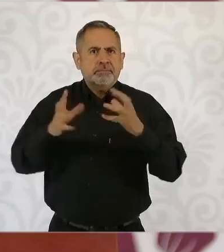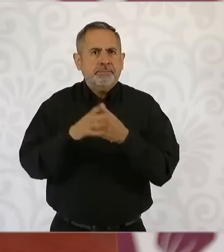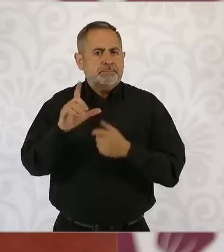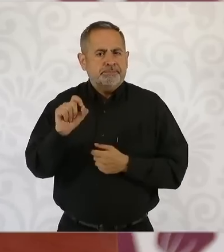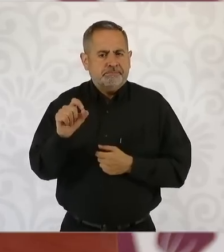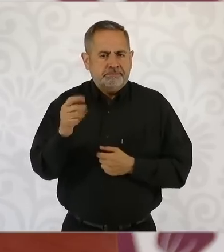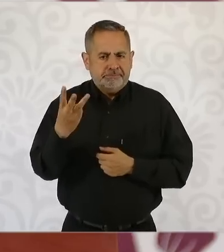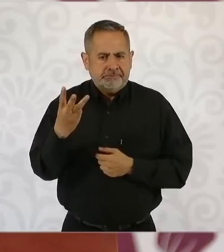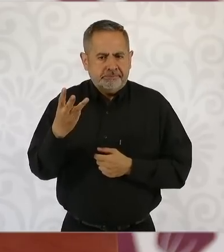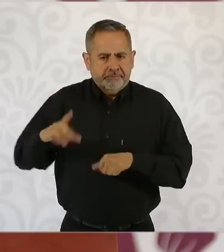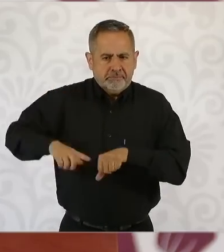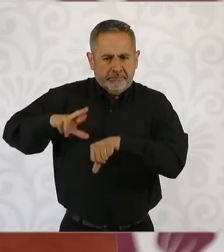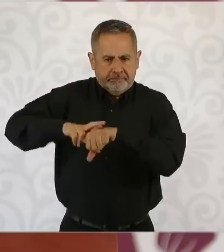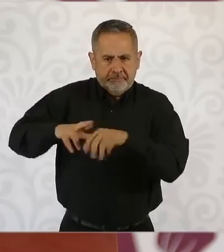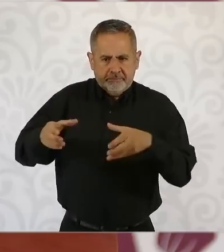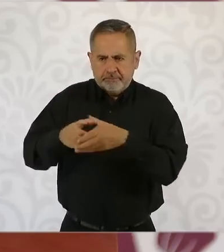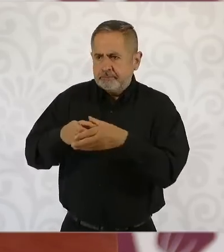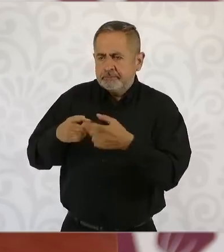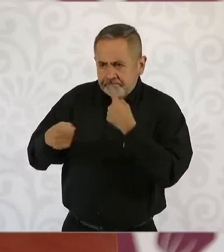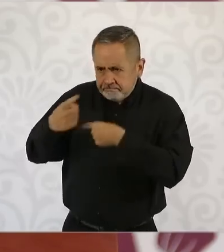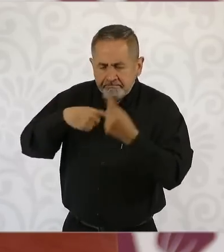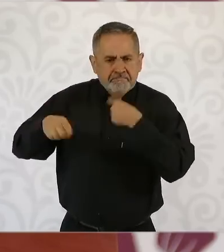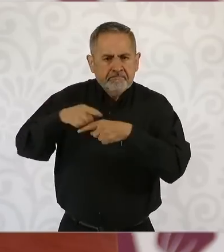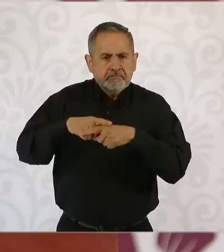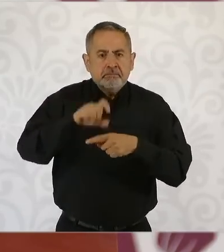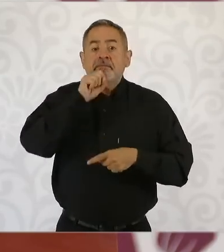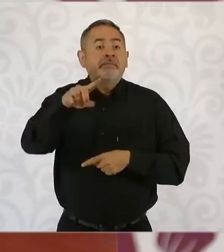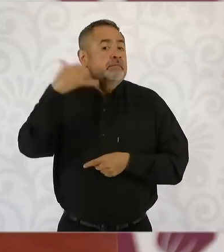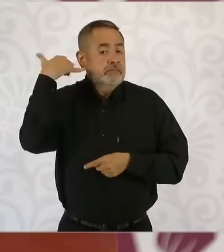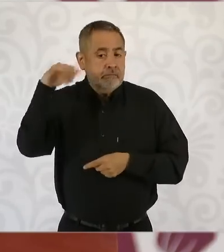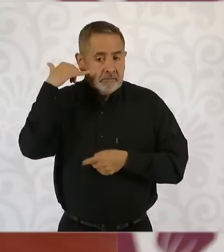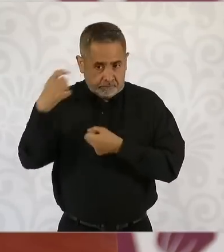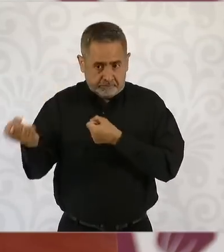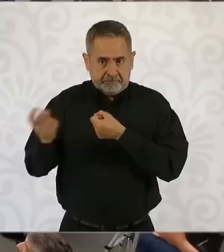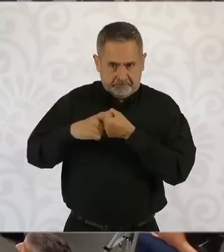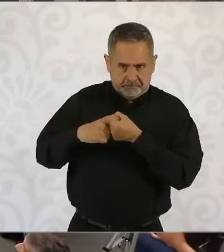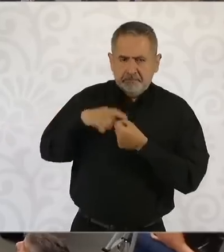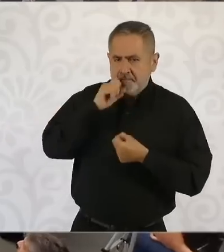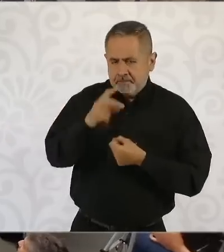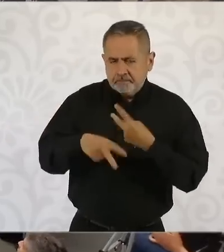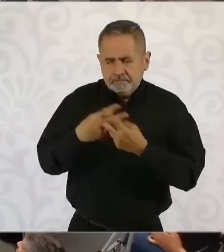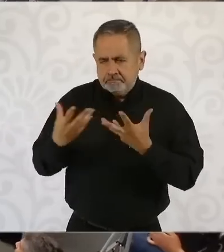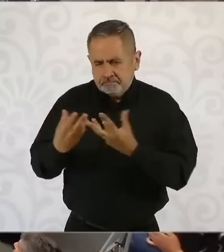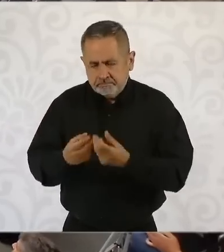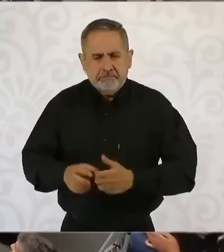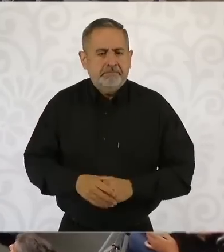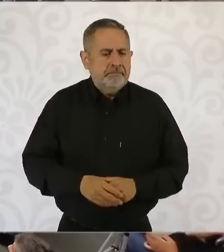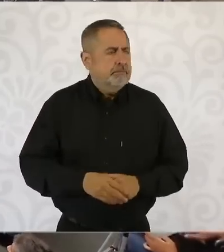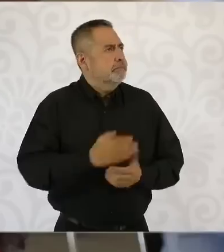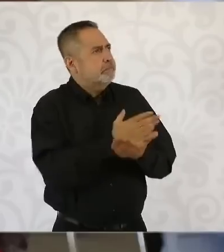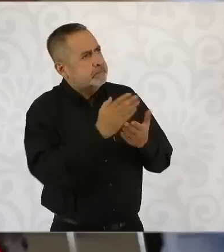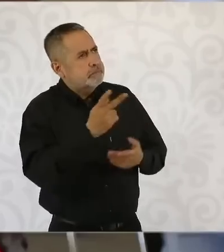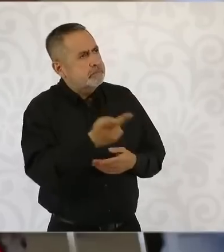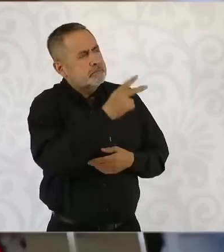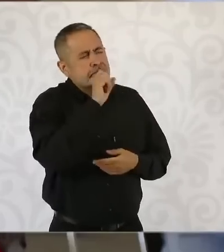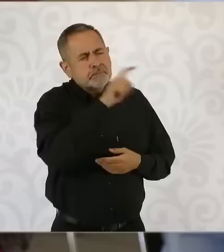23 gobernadores que tenemos el IMSS Bienestar y Yucatán, que ya también se quiere incorporar. Bueno, por otro lado, Presidenta, quiero